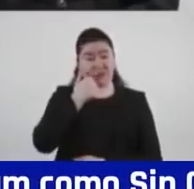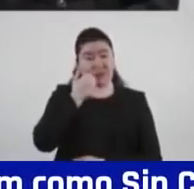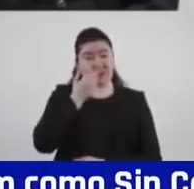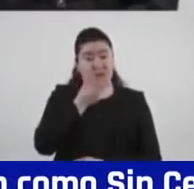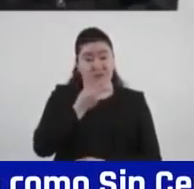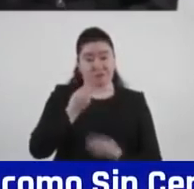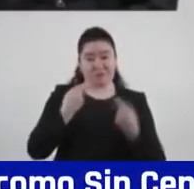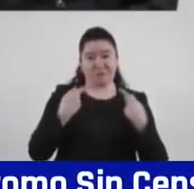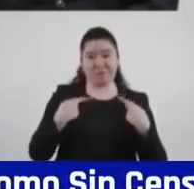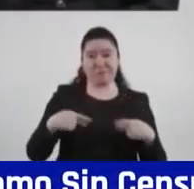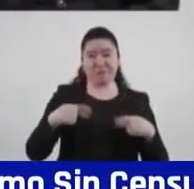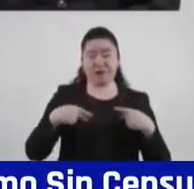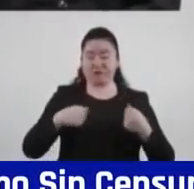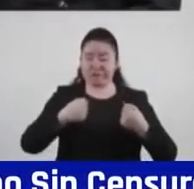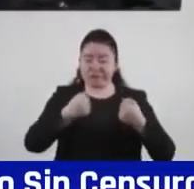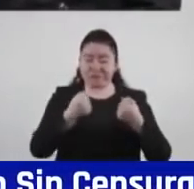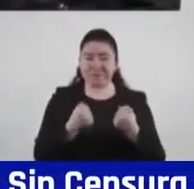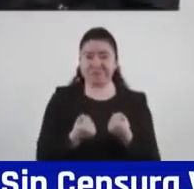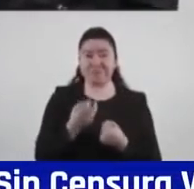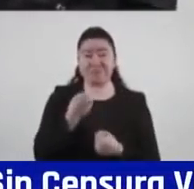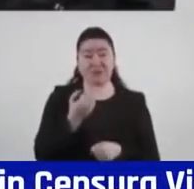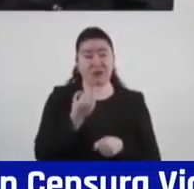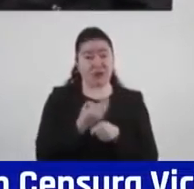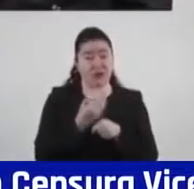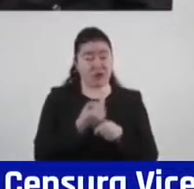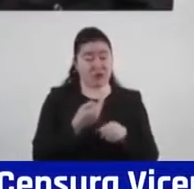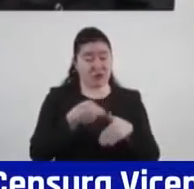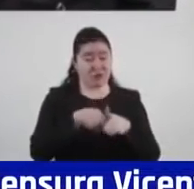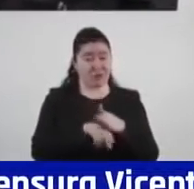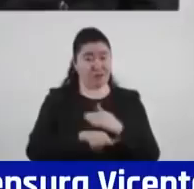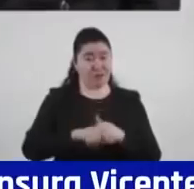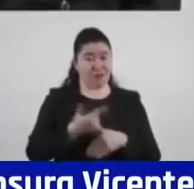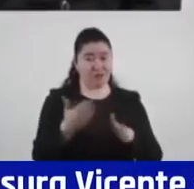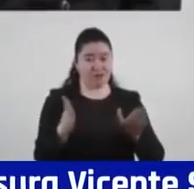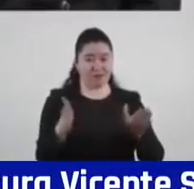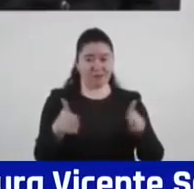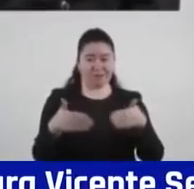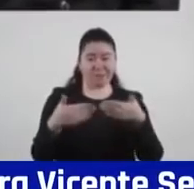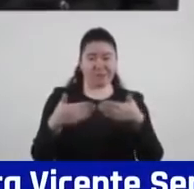usuarios, y por eso esta determinación del cierre por el momento de la línea 12.